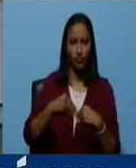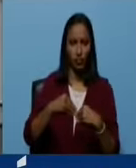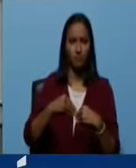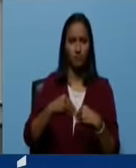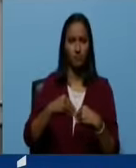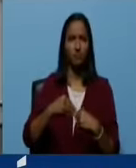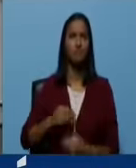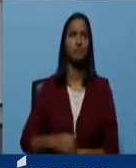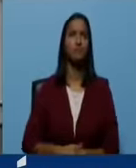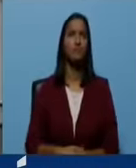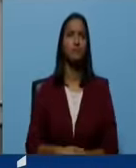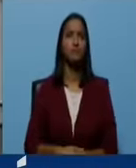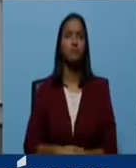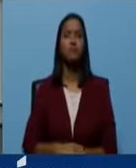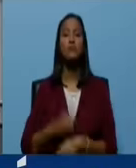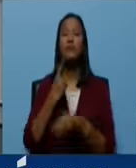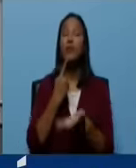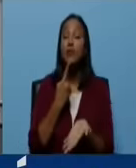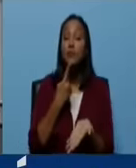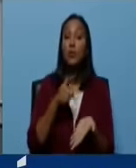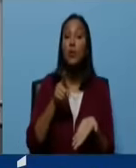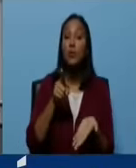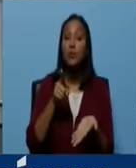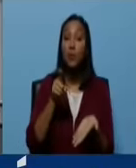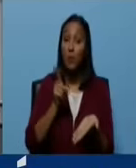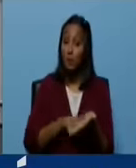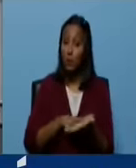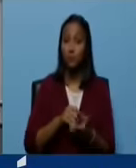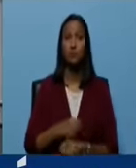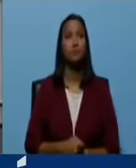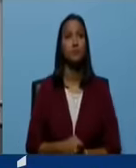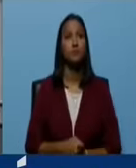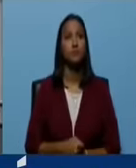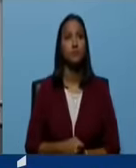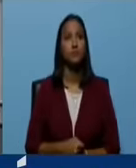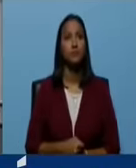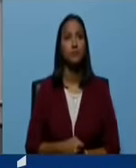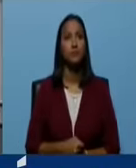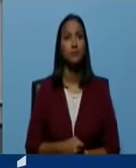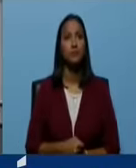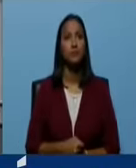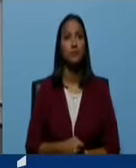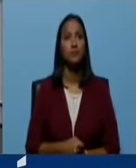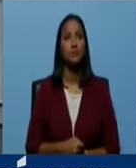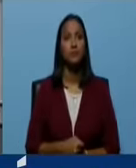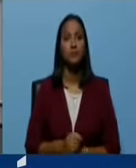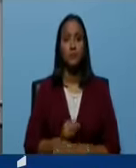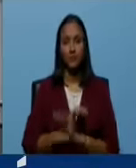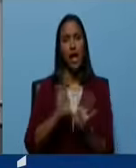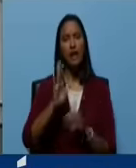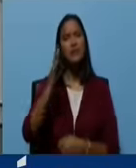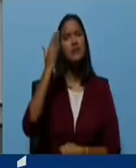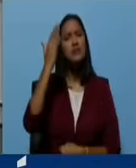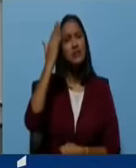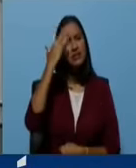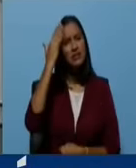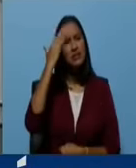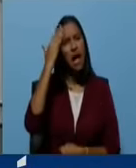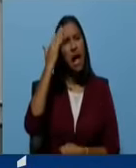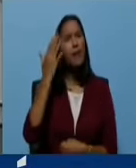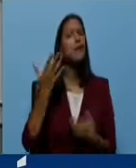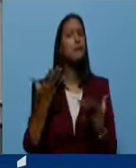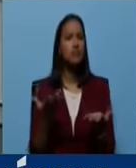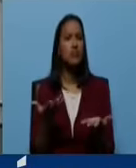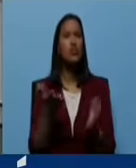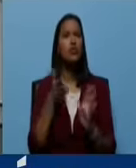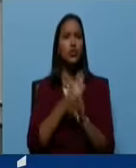que en efecto cumplió y por último se conoce ya, determinó que efectivamente